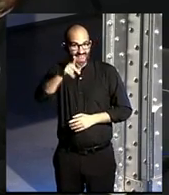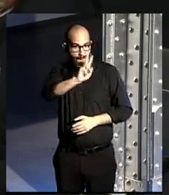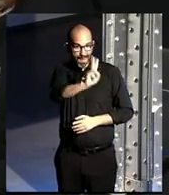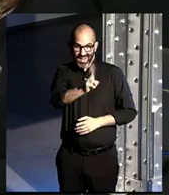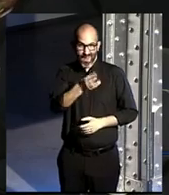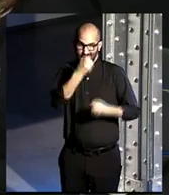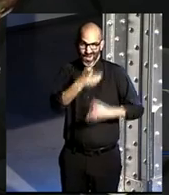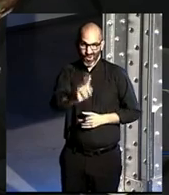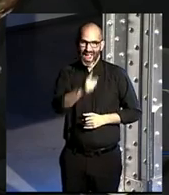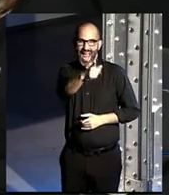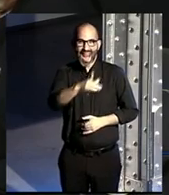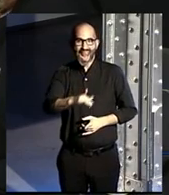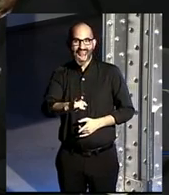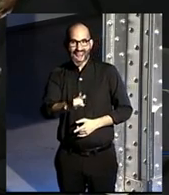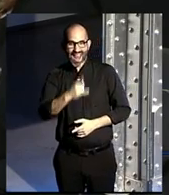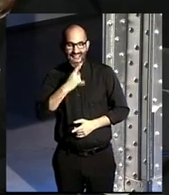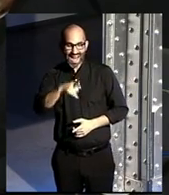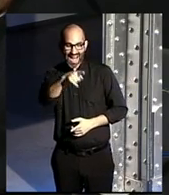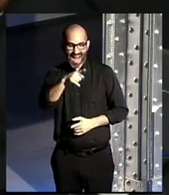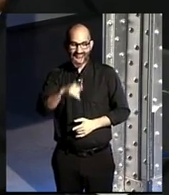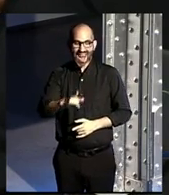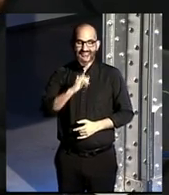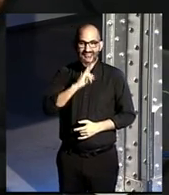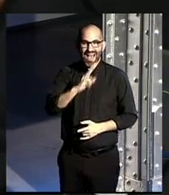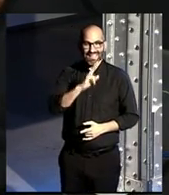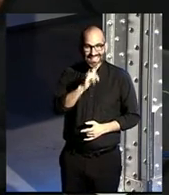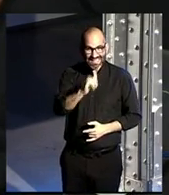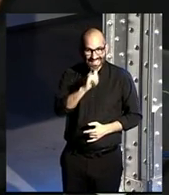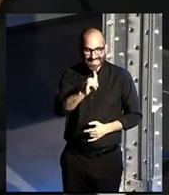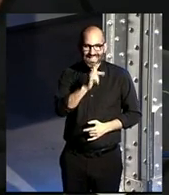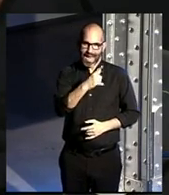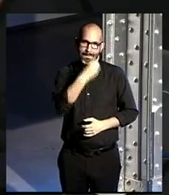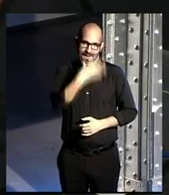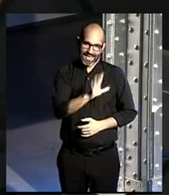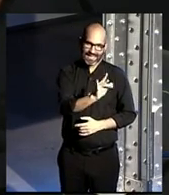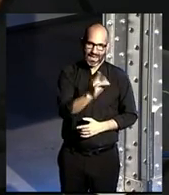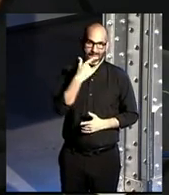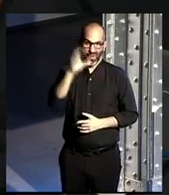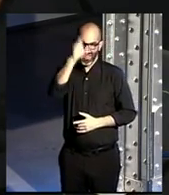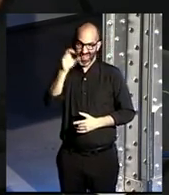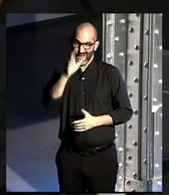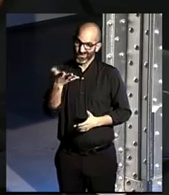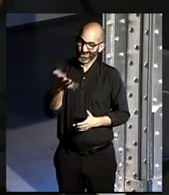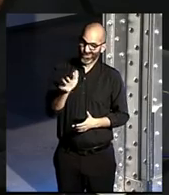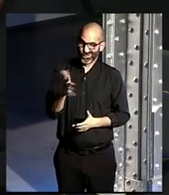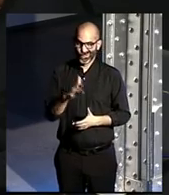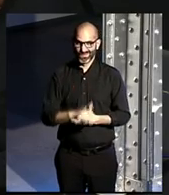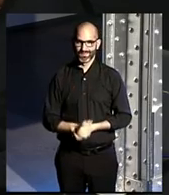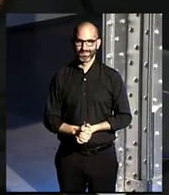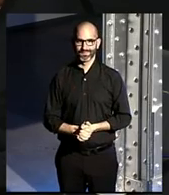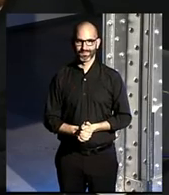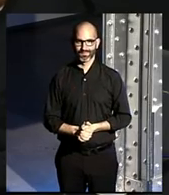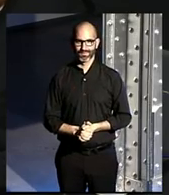daba muy bien el latín, pero las cosas de ciencia siempre se las tenía que preguntar a alguien. He was an expert. He became an expert